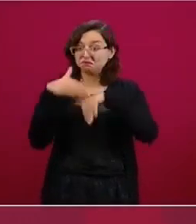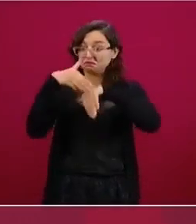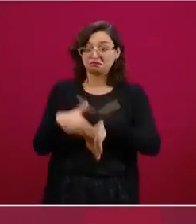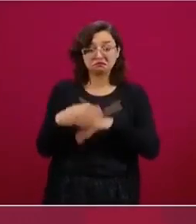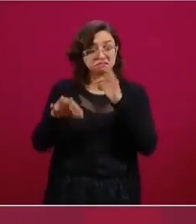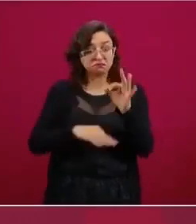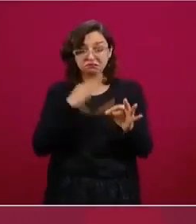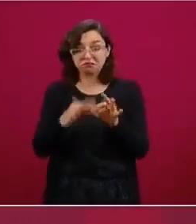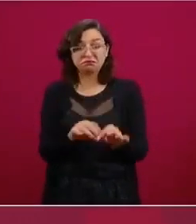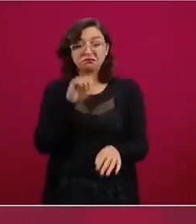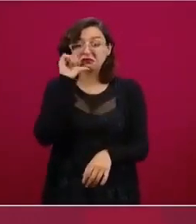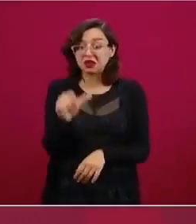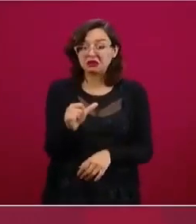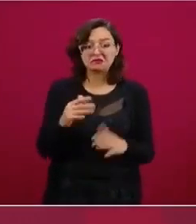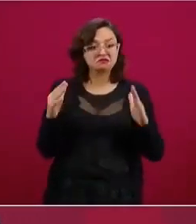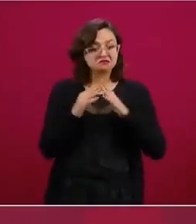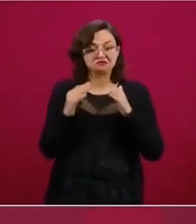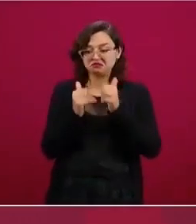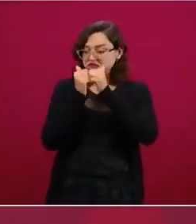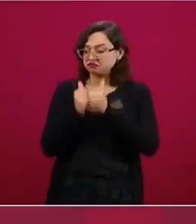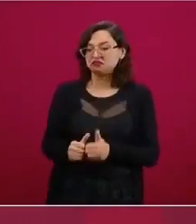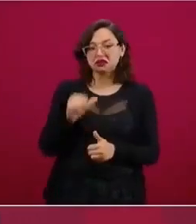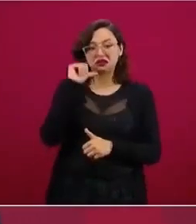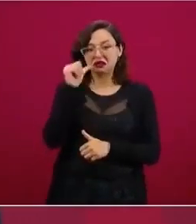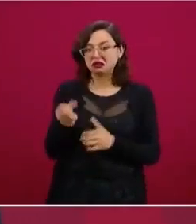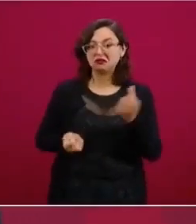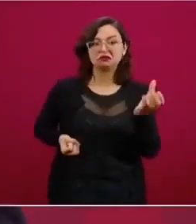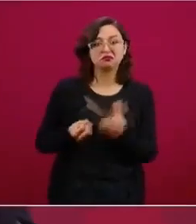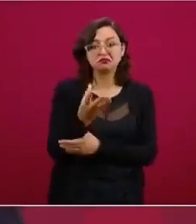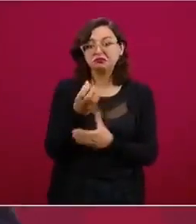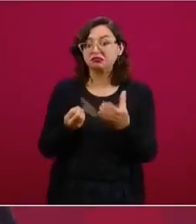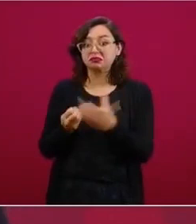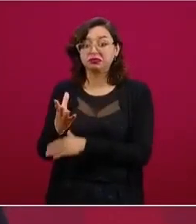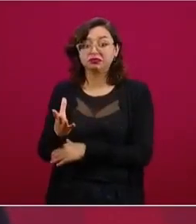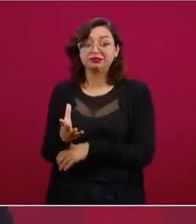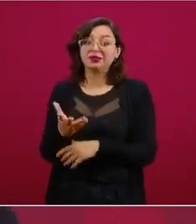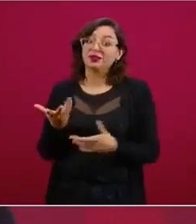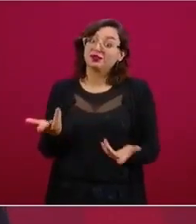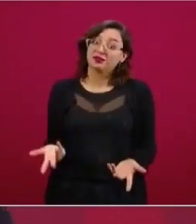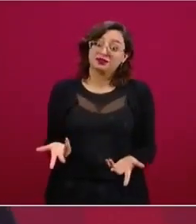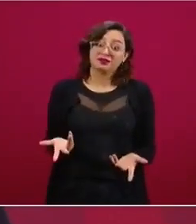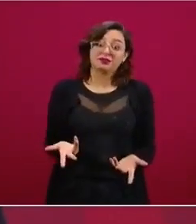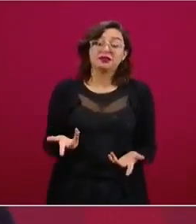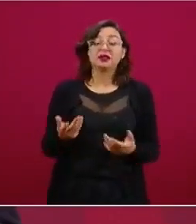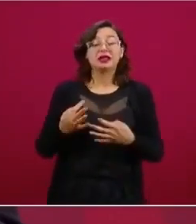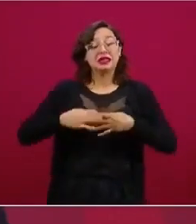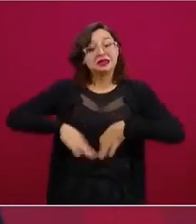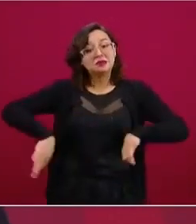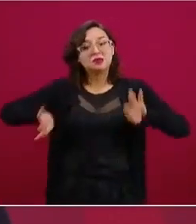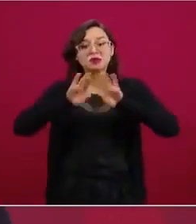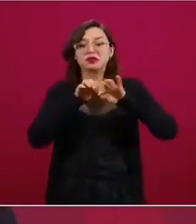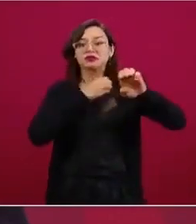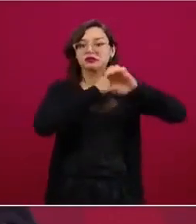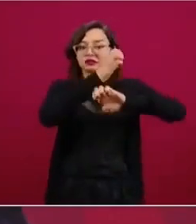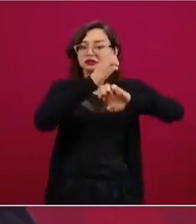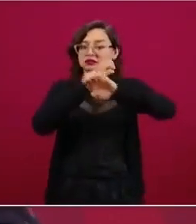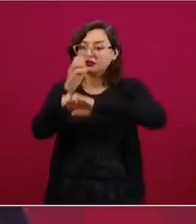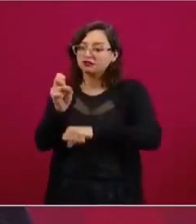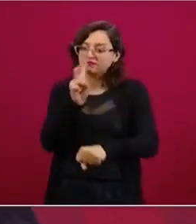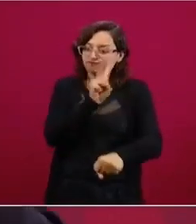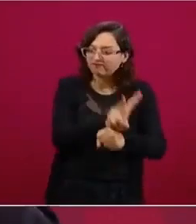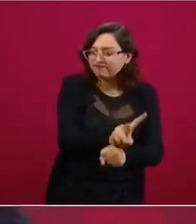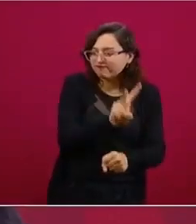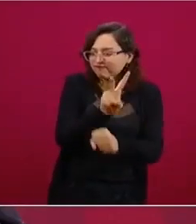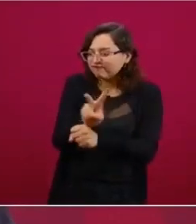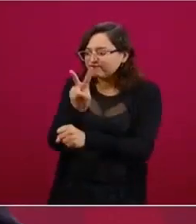lugares donde tienen que cumplirse en el territorio nacional, y de aquí la importancia de la autoridad sanitaria estatal para hacer